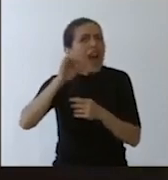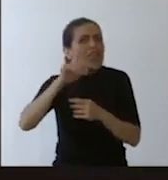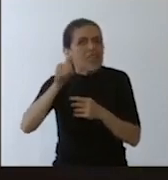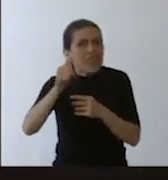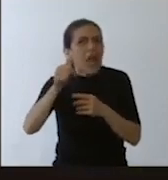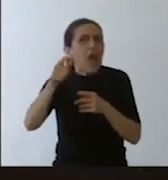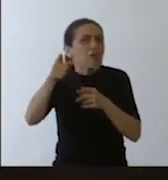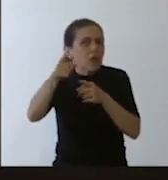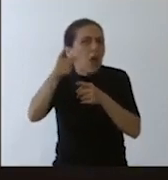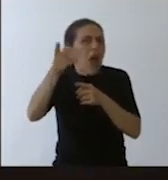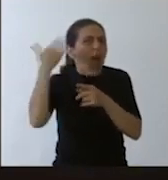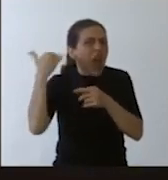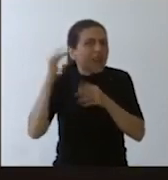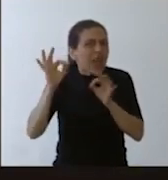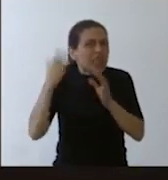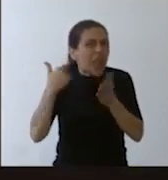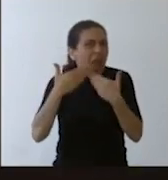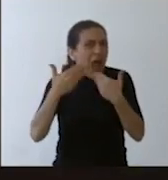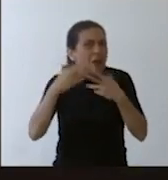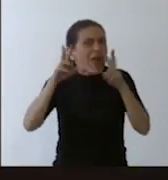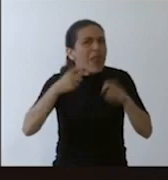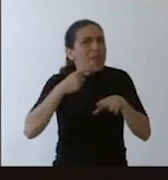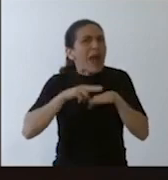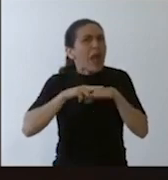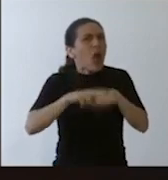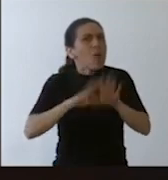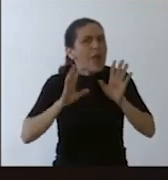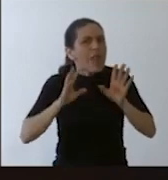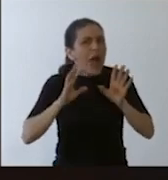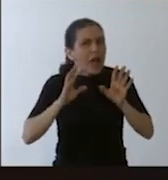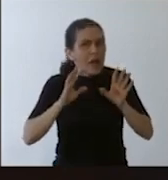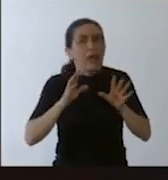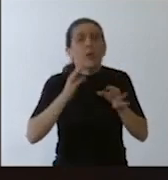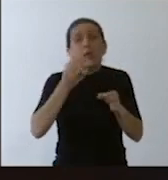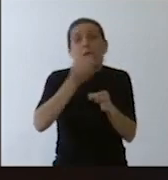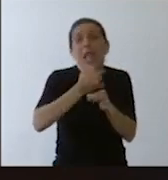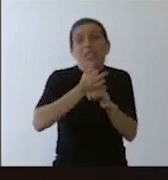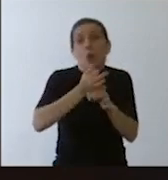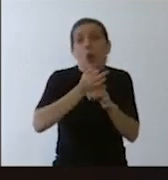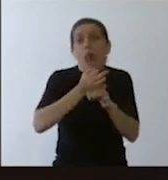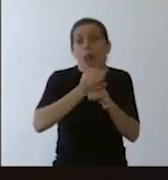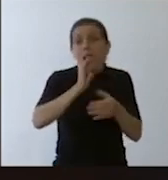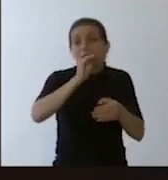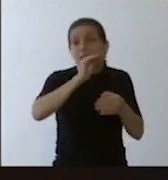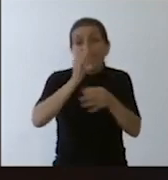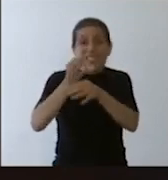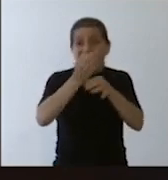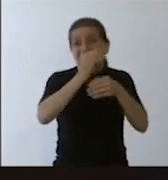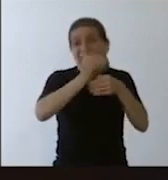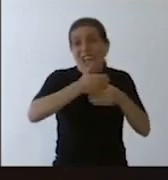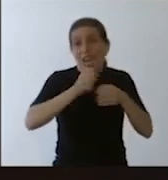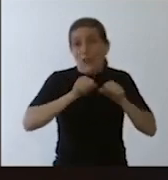infectólogos hablaban recién de la recomendación de no suspender el ciclo lectivo. Lo que quiero preguntarles es si esa recomendación se